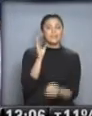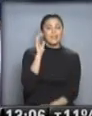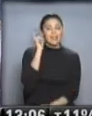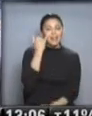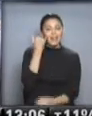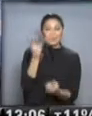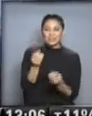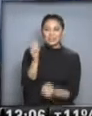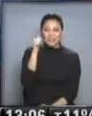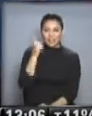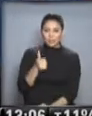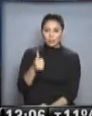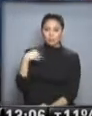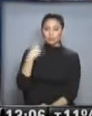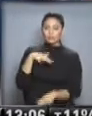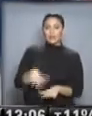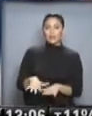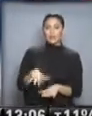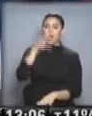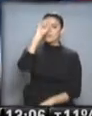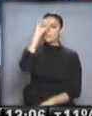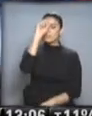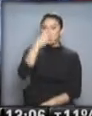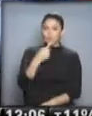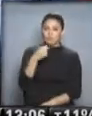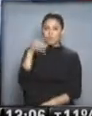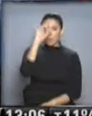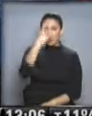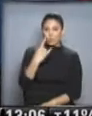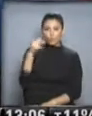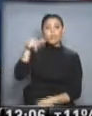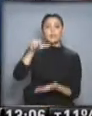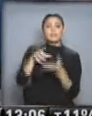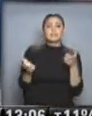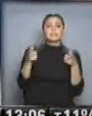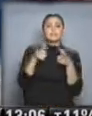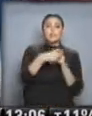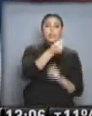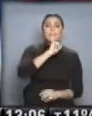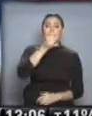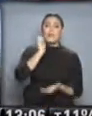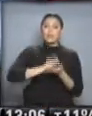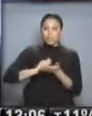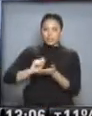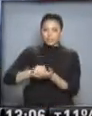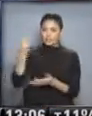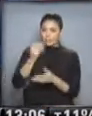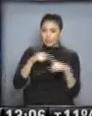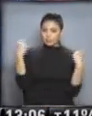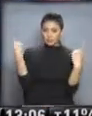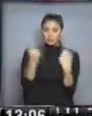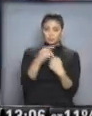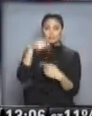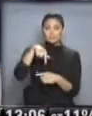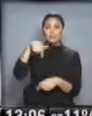ves como se sabe por supuesto estamos aquí en montevideo en uruguay en el centro internacional de prensa que se ha dispuesto justamente en el edificio que el